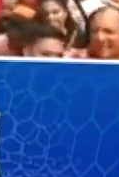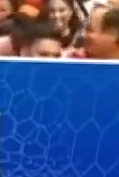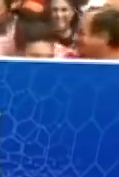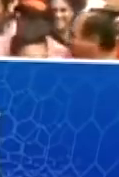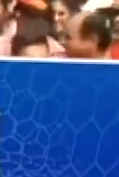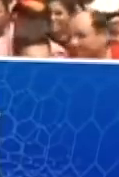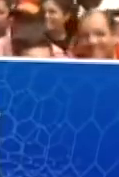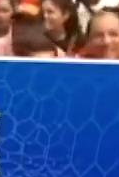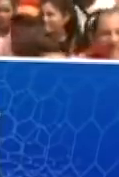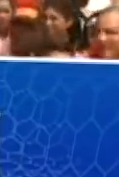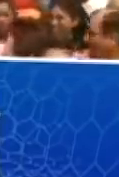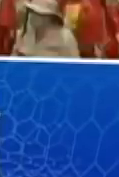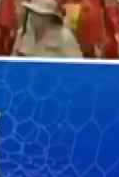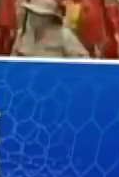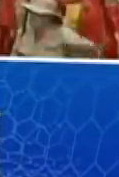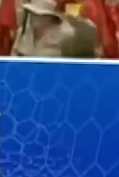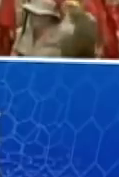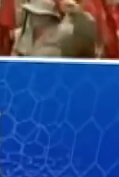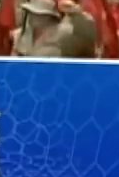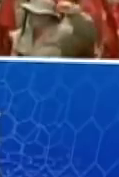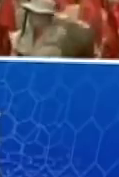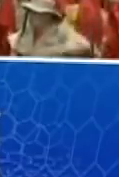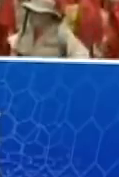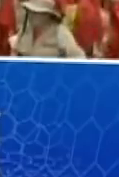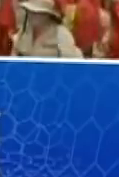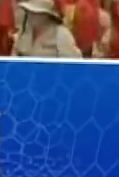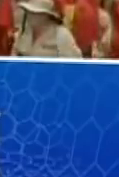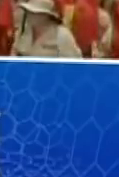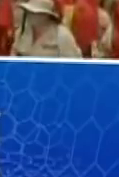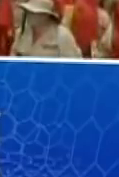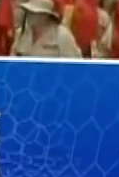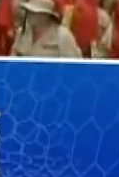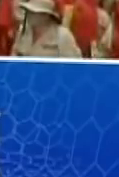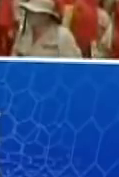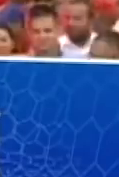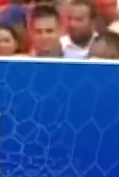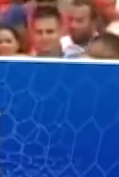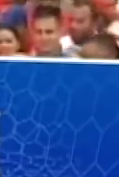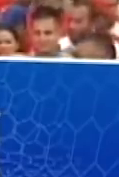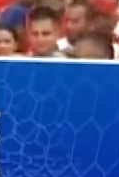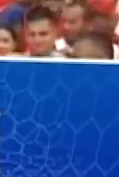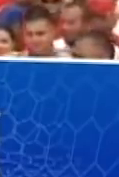convivencia, tolerancia, Venezuela puede avanzar.